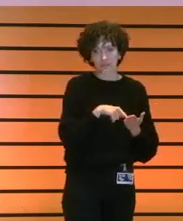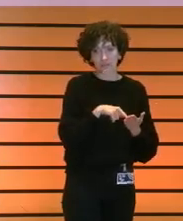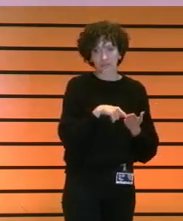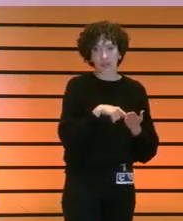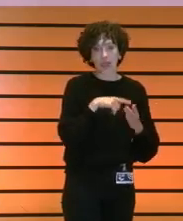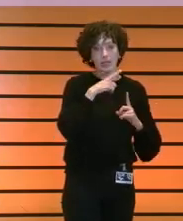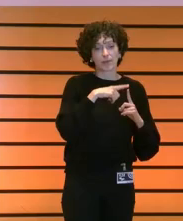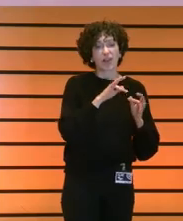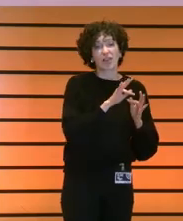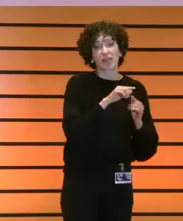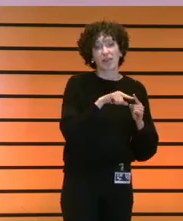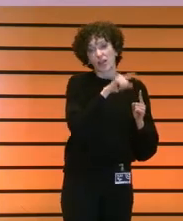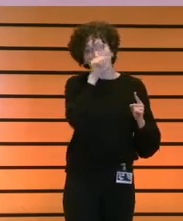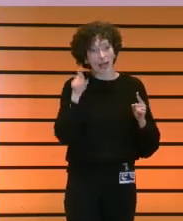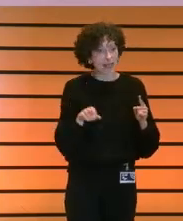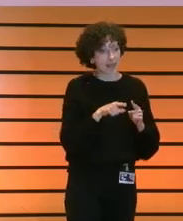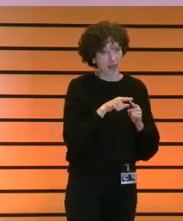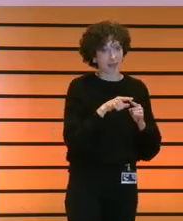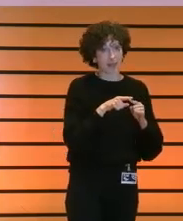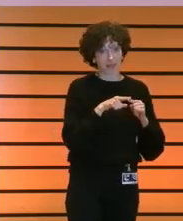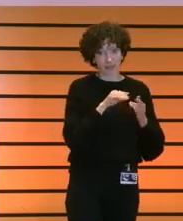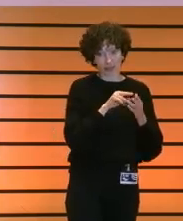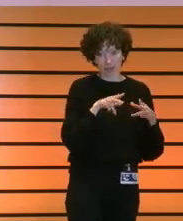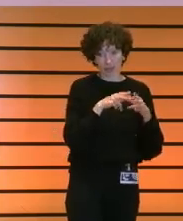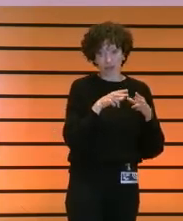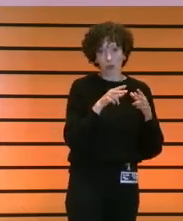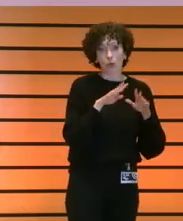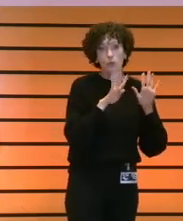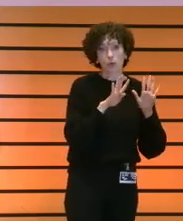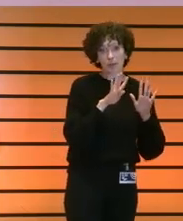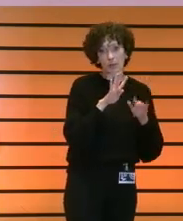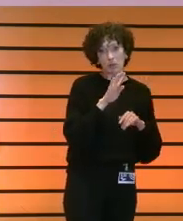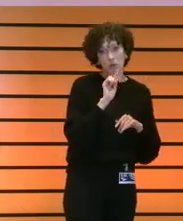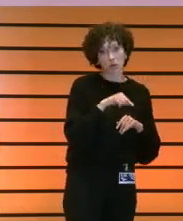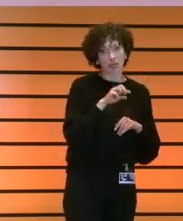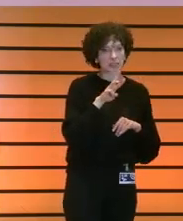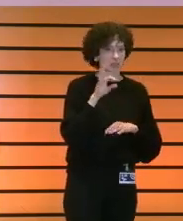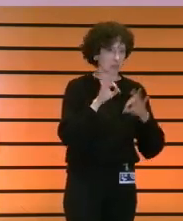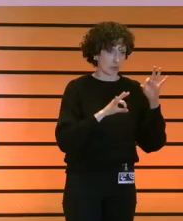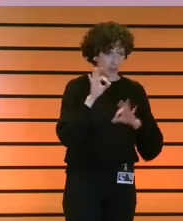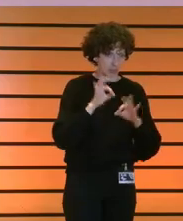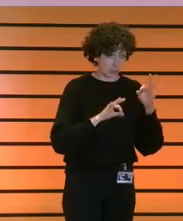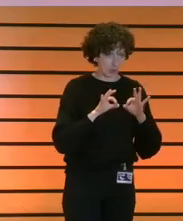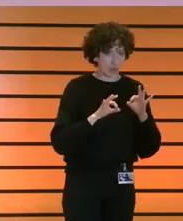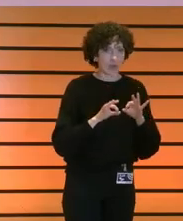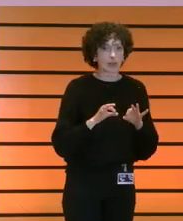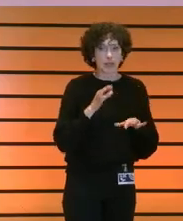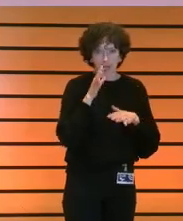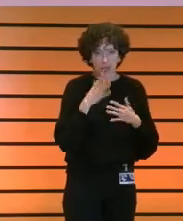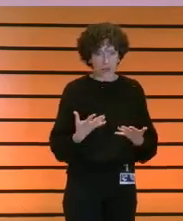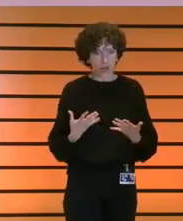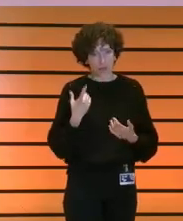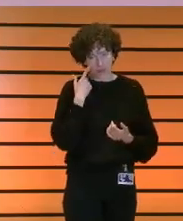de circularidad, el porcentaje de circularidad de nuestra sociedad era del 9 y pico, del 9,3%, pues cuando vemos